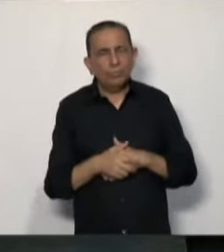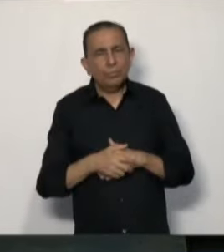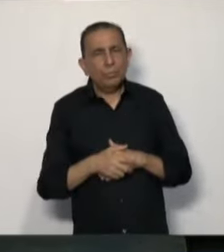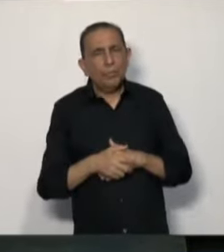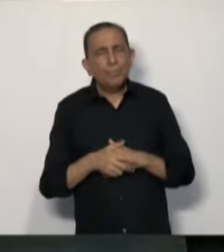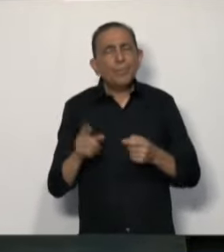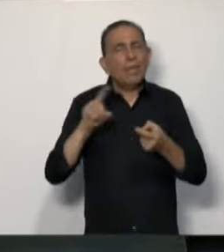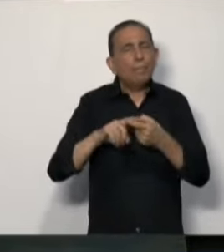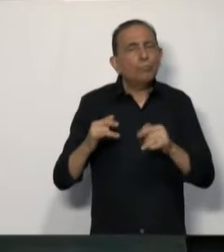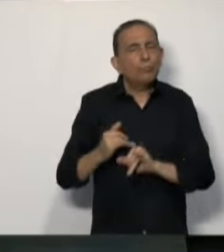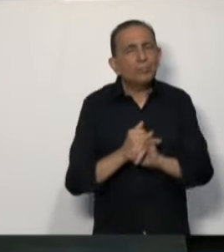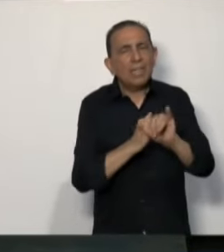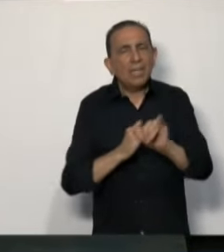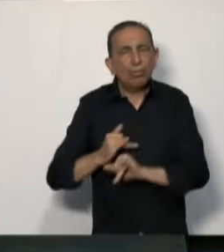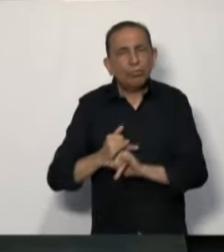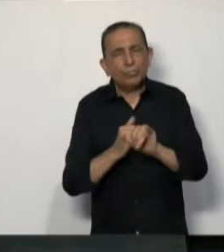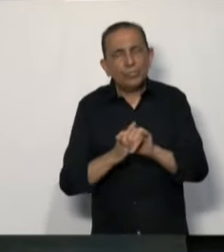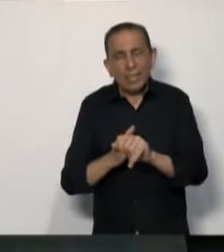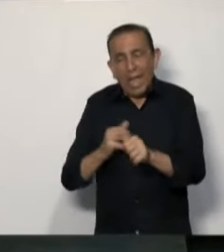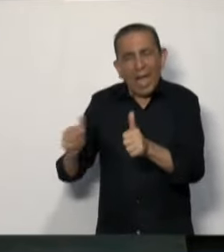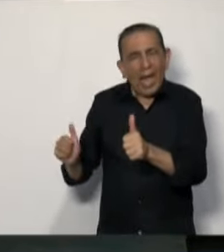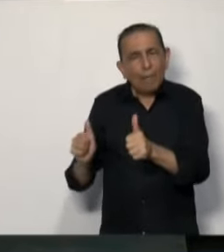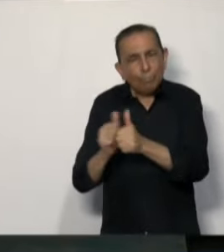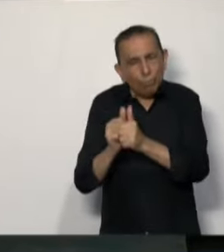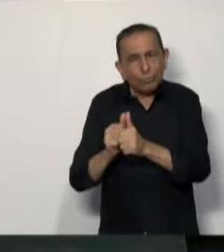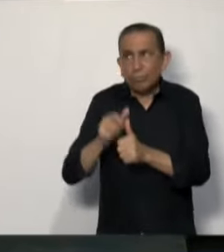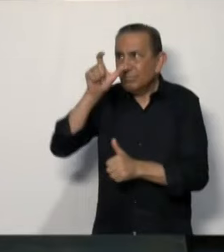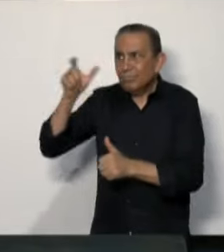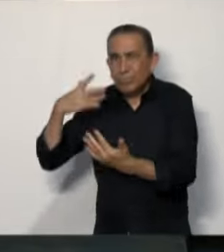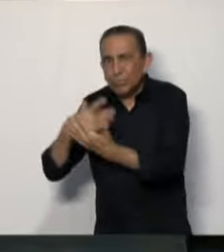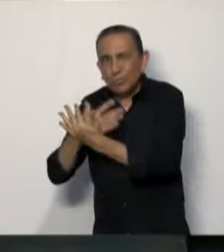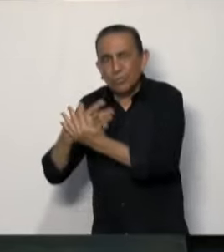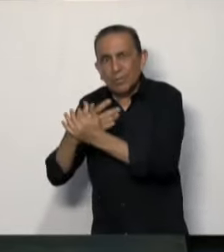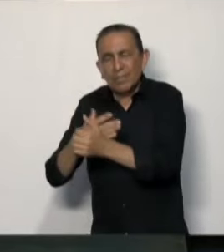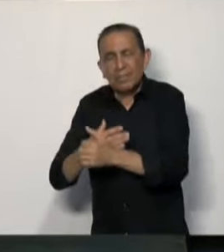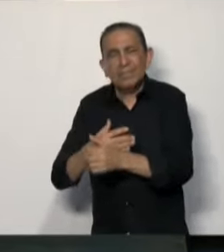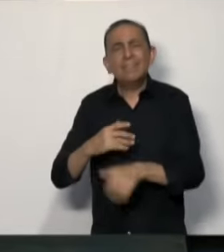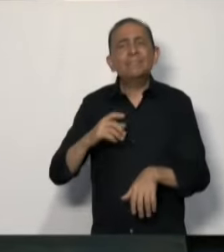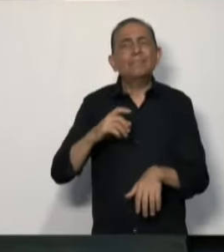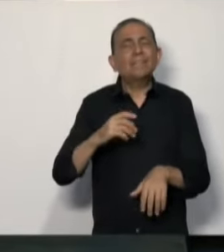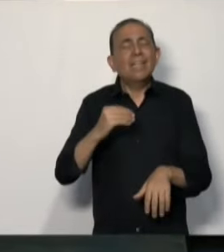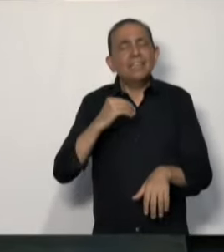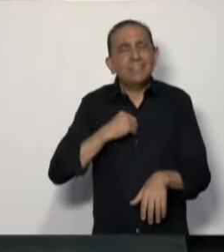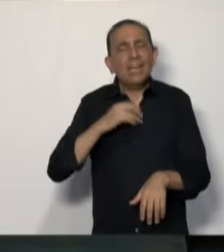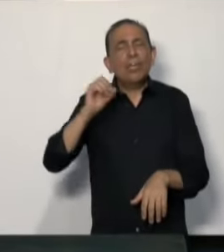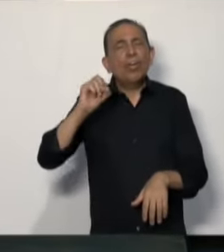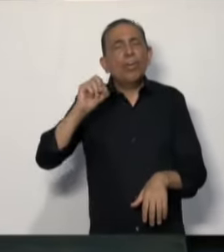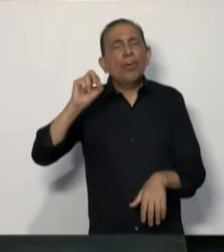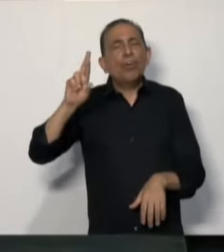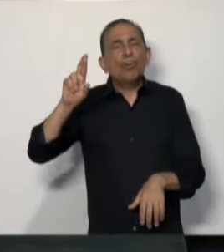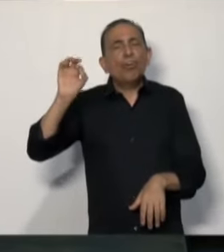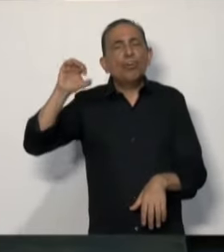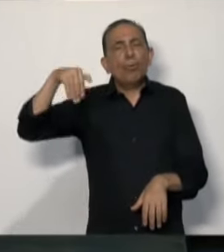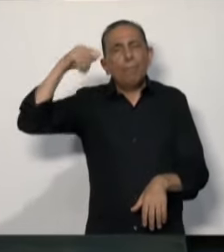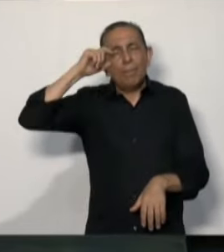su esposo San José, los apóstoles y los mártires, San Oscar Romero y todos los santos por cuya